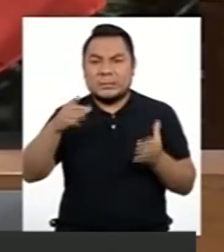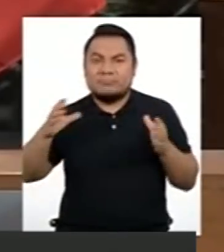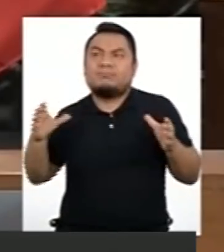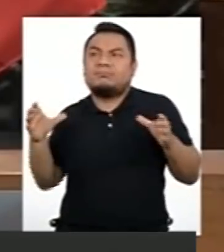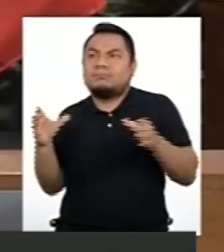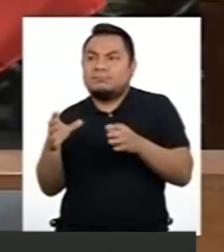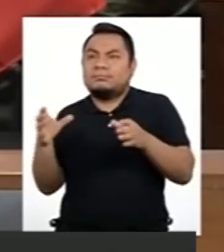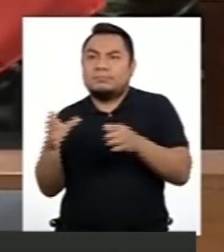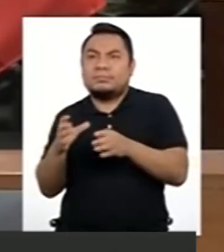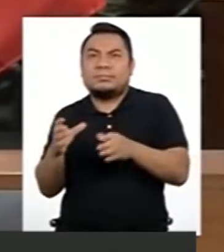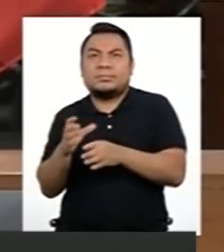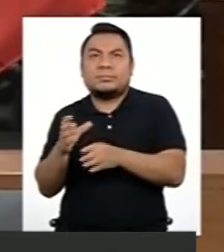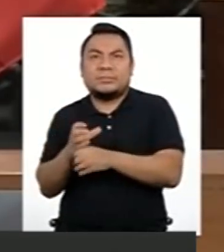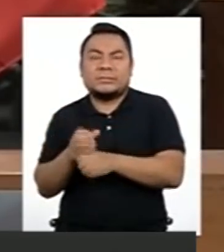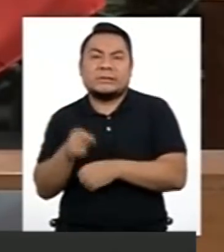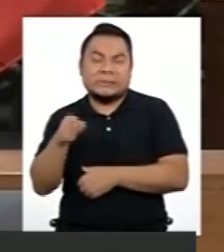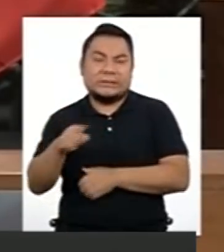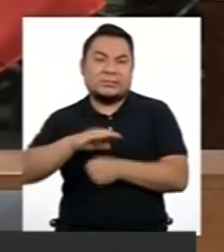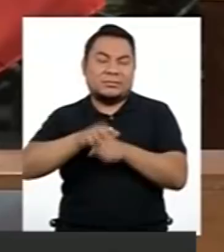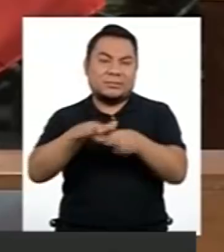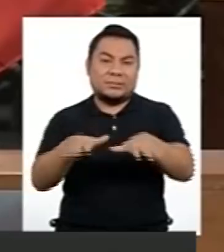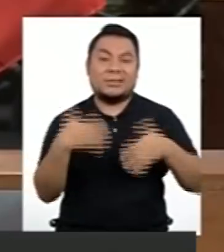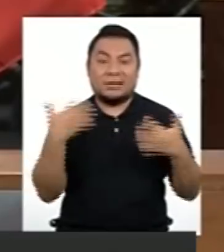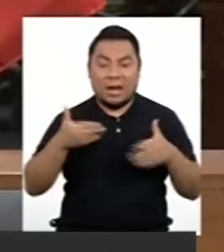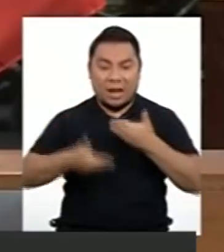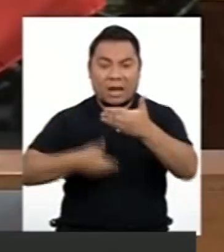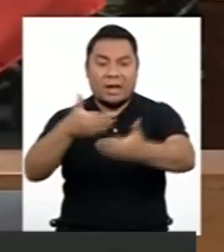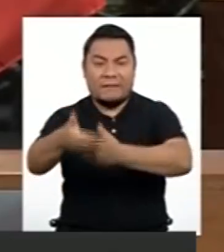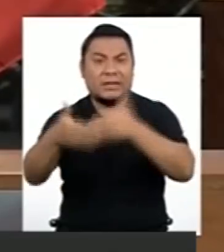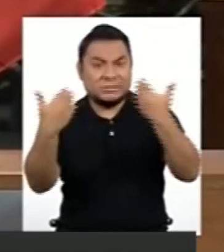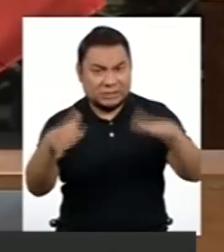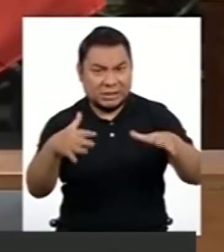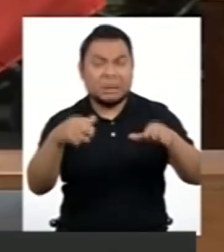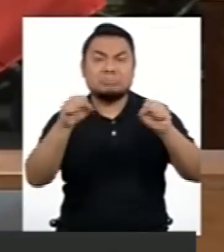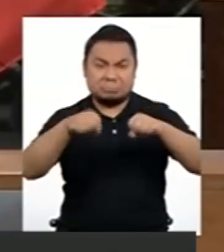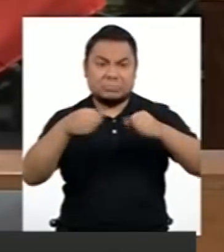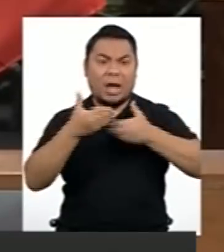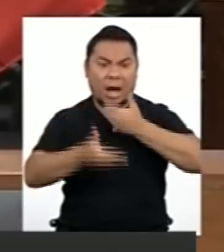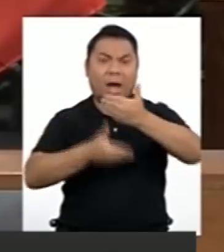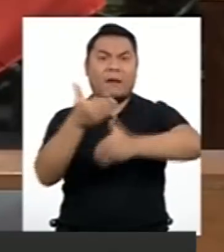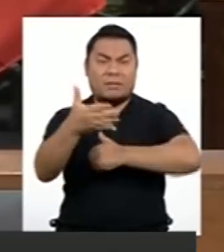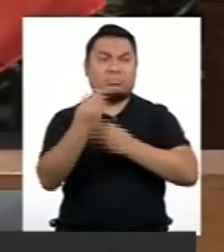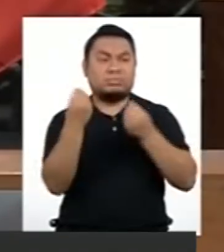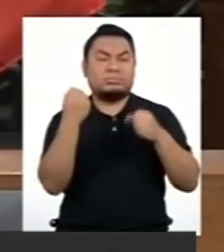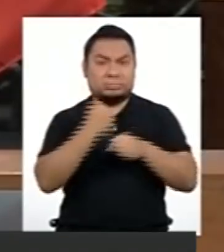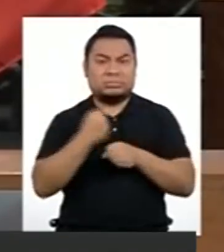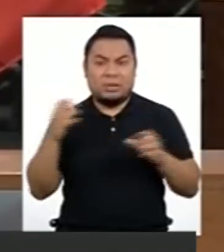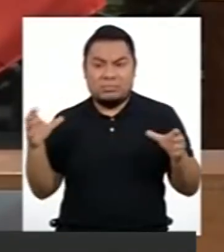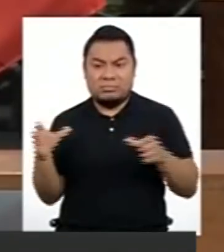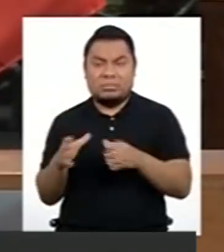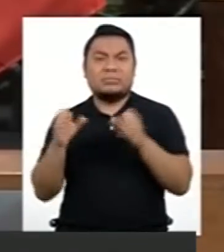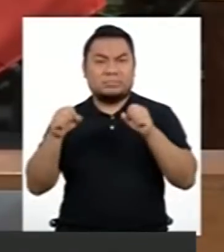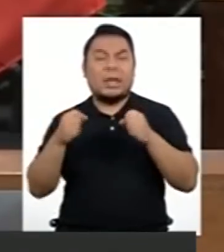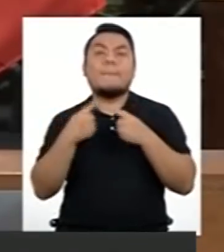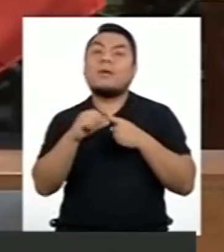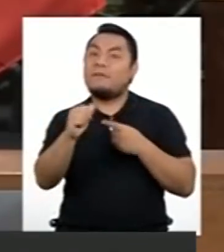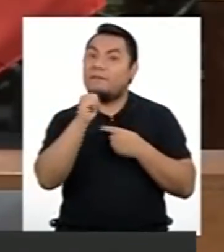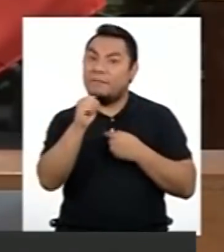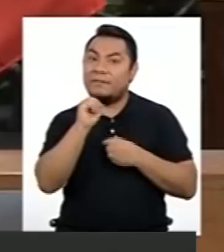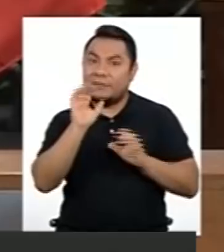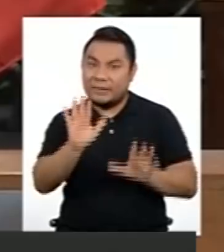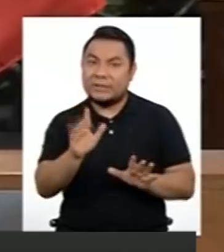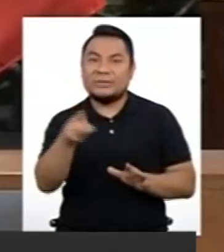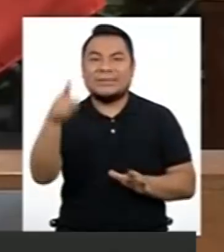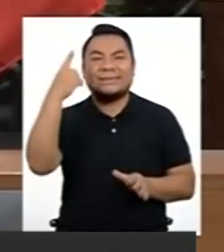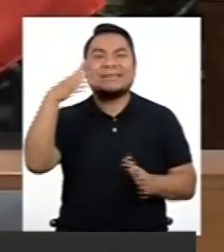contener esta epidemia. Hemos avanzado bastante, claro que hemos avanzado bastante, ¿no? Y por eso hemos